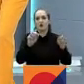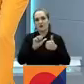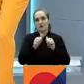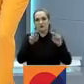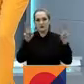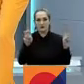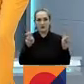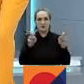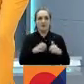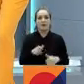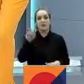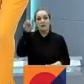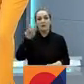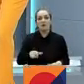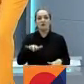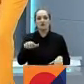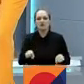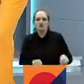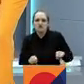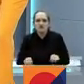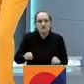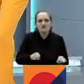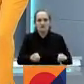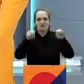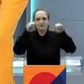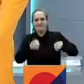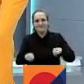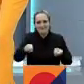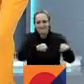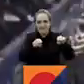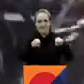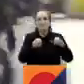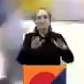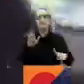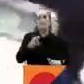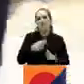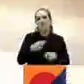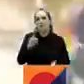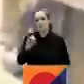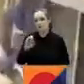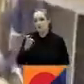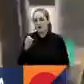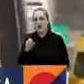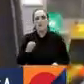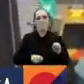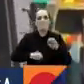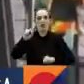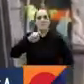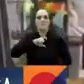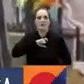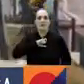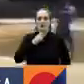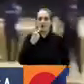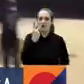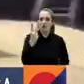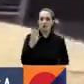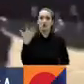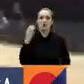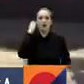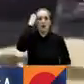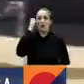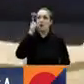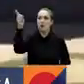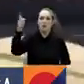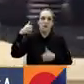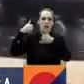porque el bicicrosista colombiano Diego Arboleda ganó 2 medallas en las paradas, tercera y cuarta de la Copa Europea de BMX que se